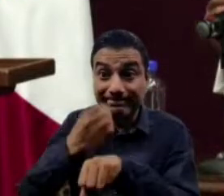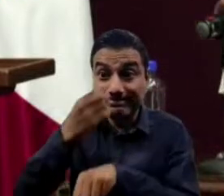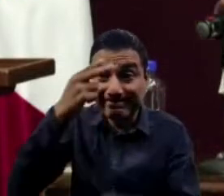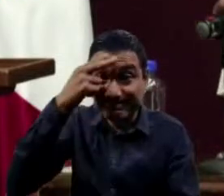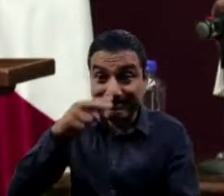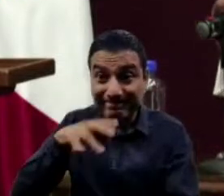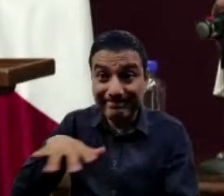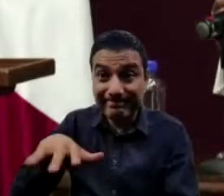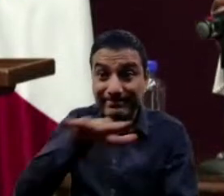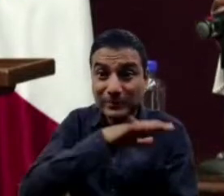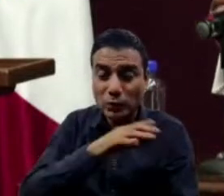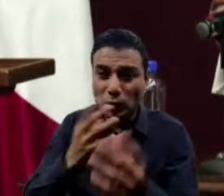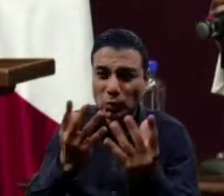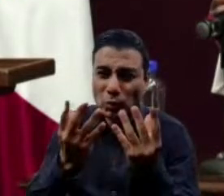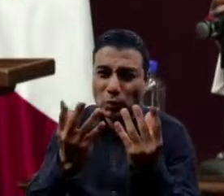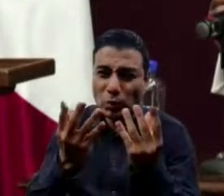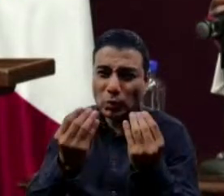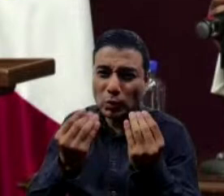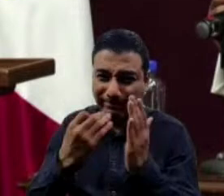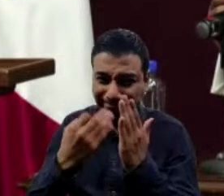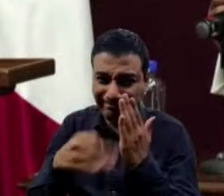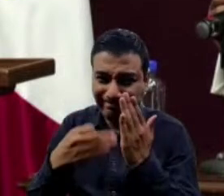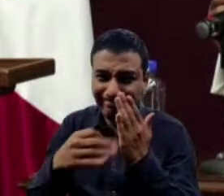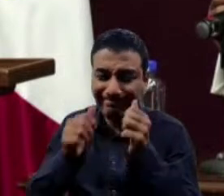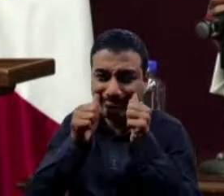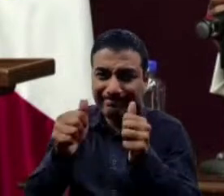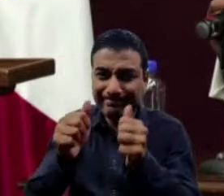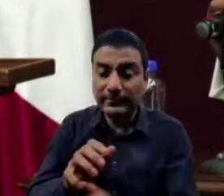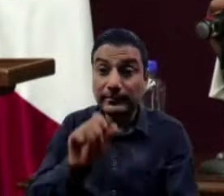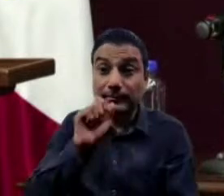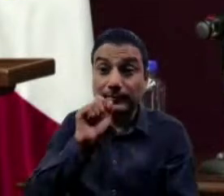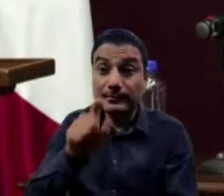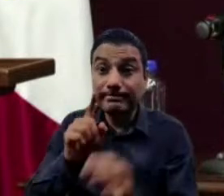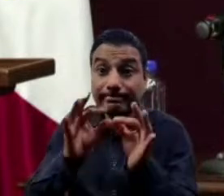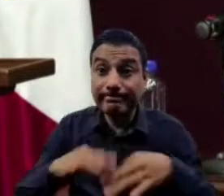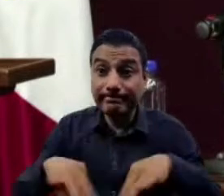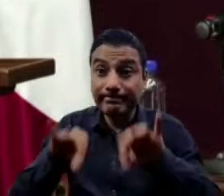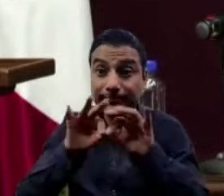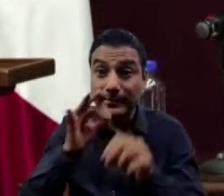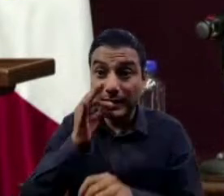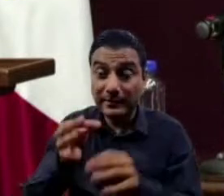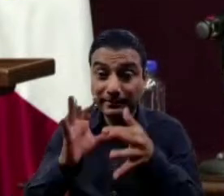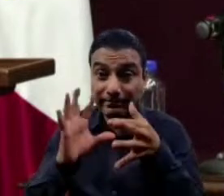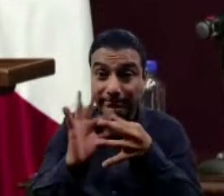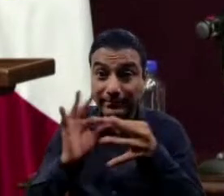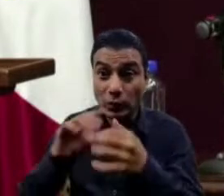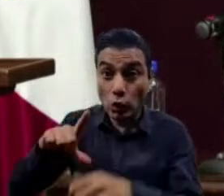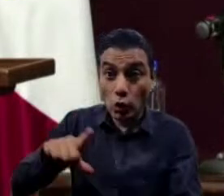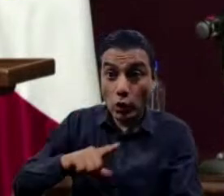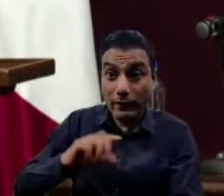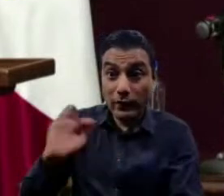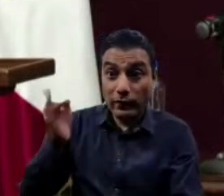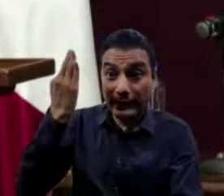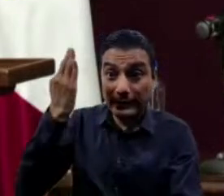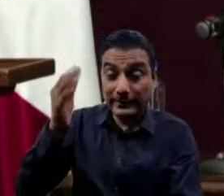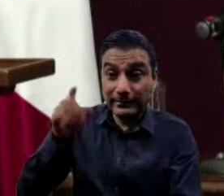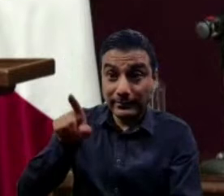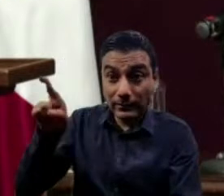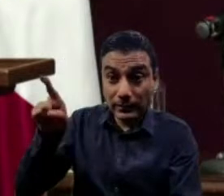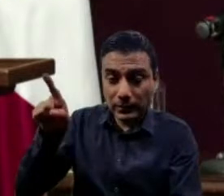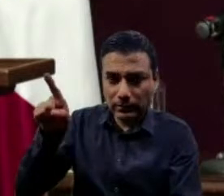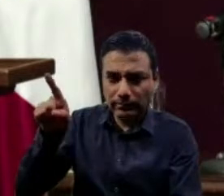tiene mucho por atender. Es imperativo señalar que el gobierno federal, desde el ámbito de sus